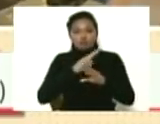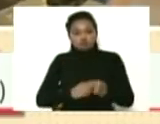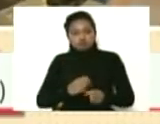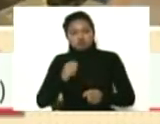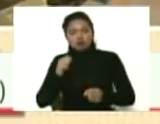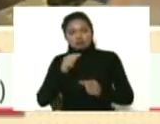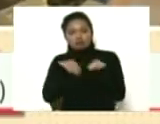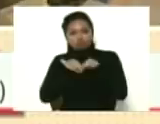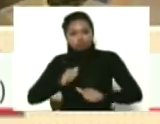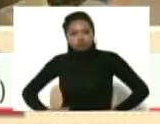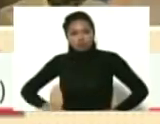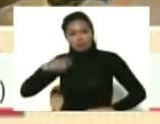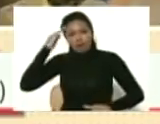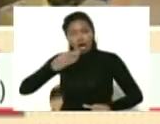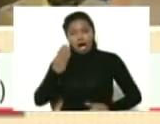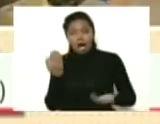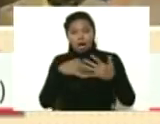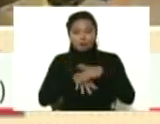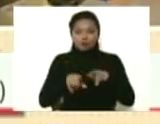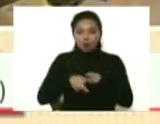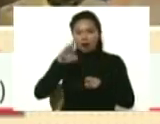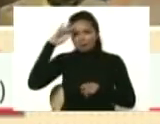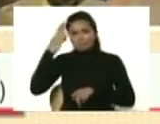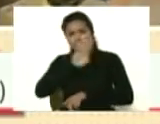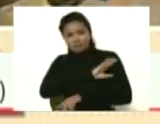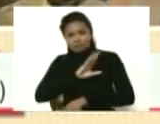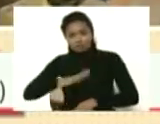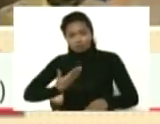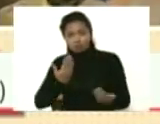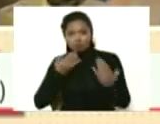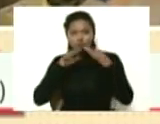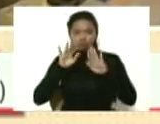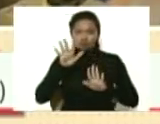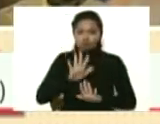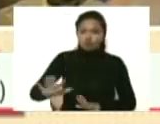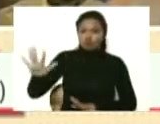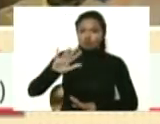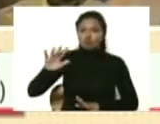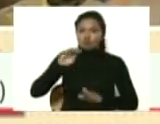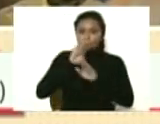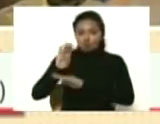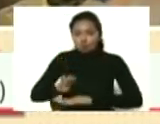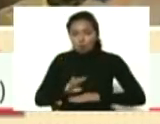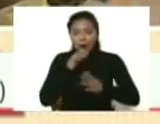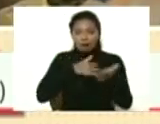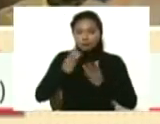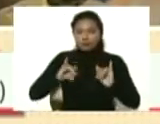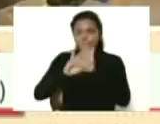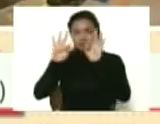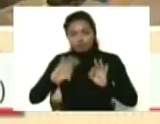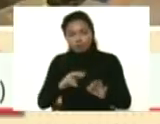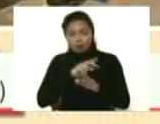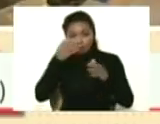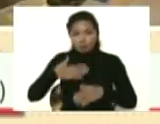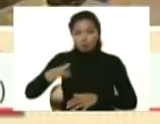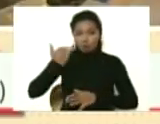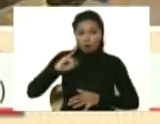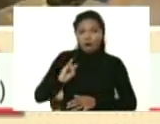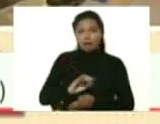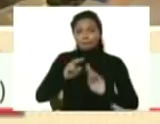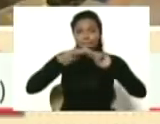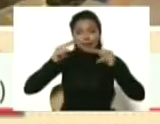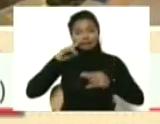Nacional Bolivariana a través de la milicia para cubrir todo el territorio nacional y garantizar lo que el pueblo quiere: